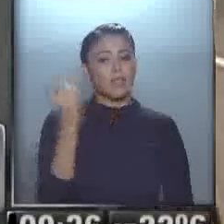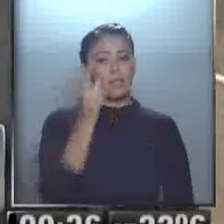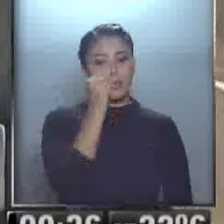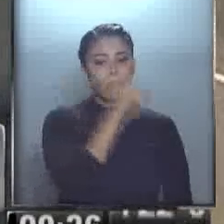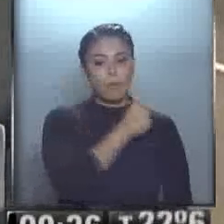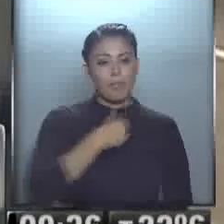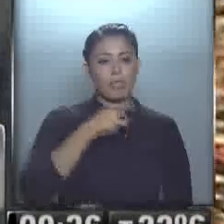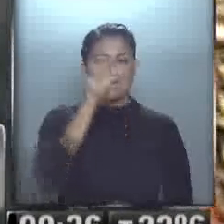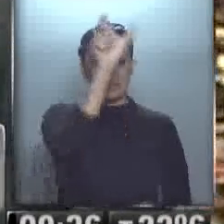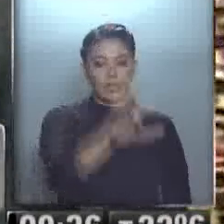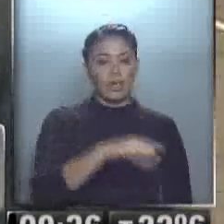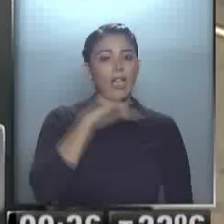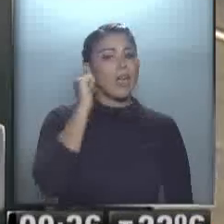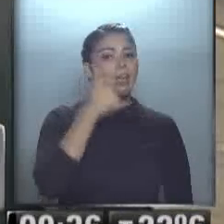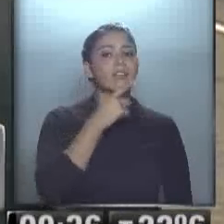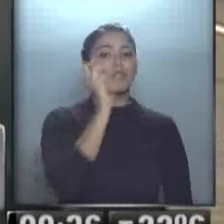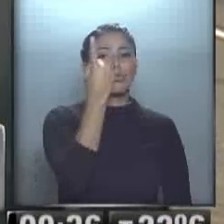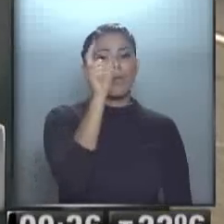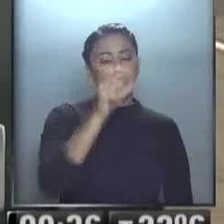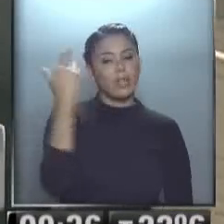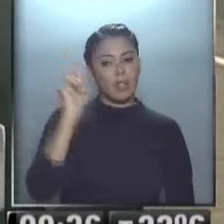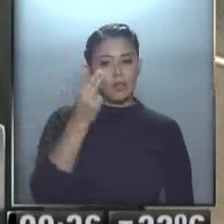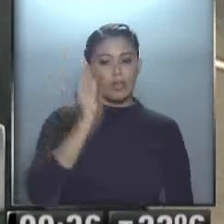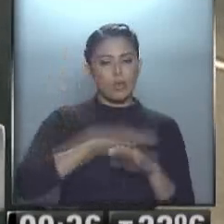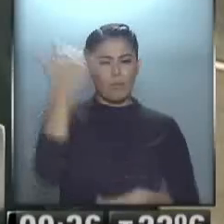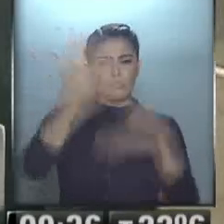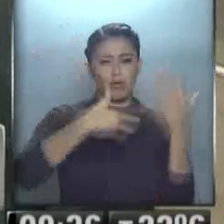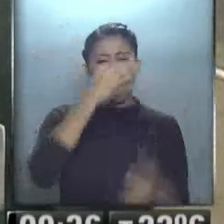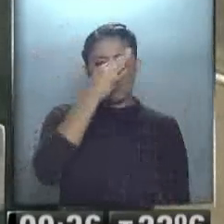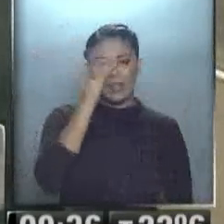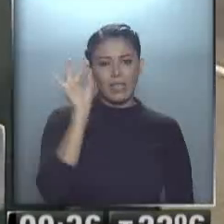padres de Gastón Riva, una de las víctimas de la represión del 20 de diciembre del 2001.